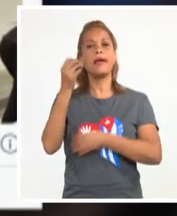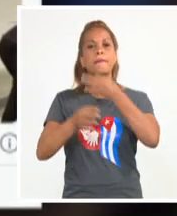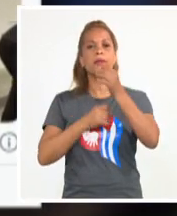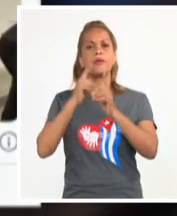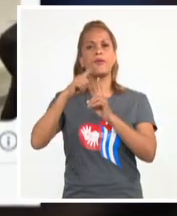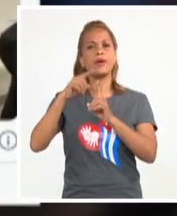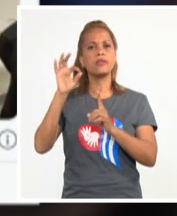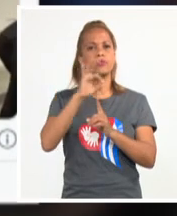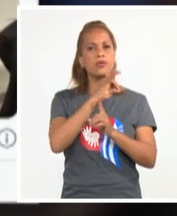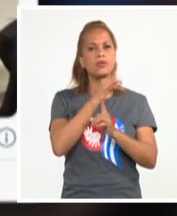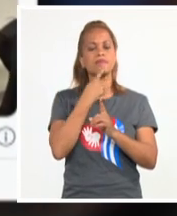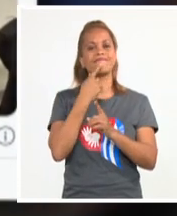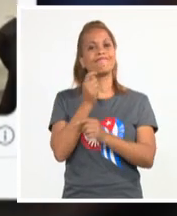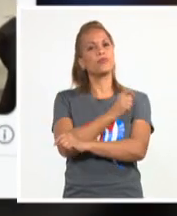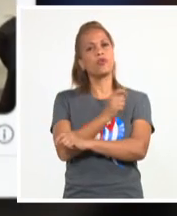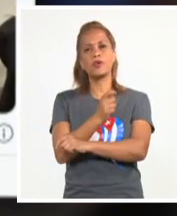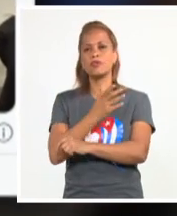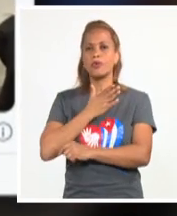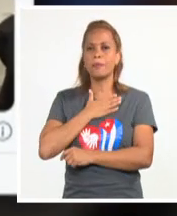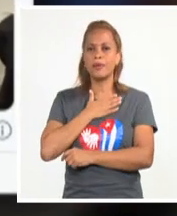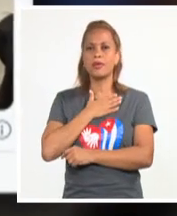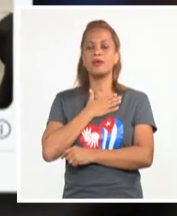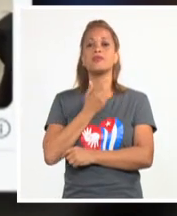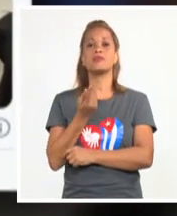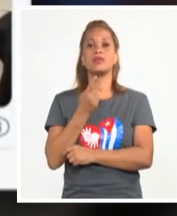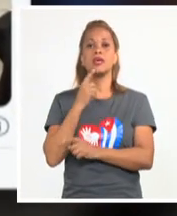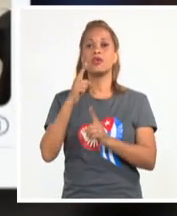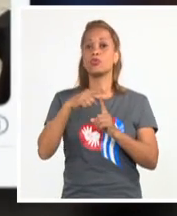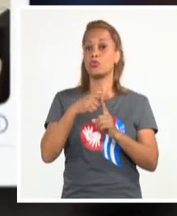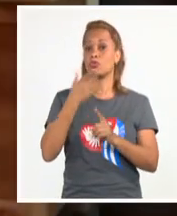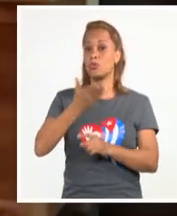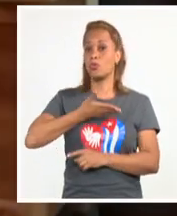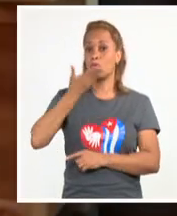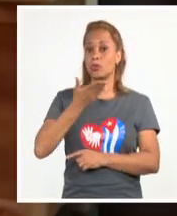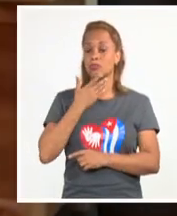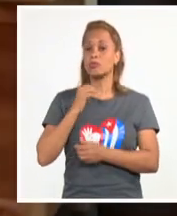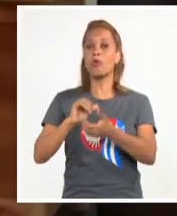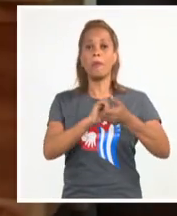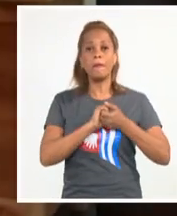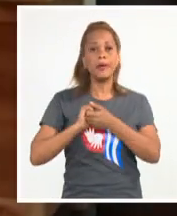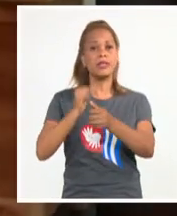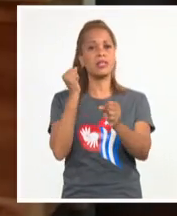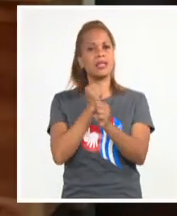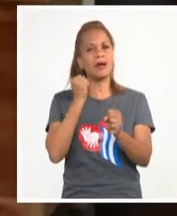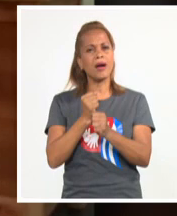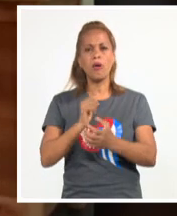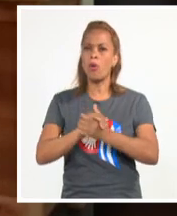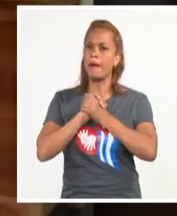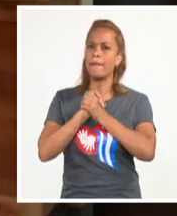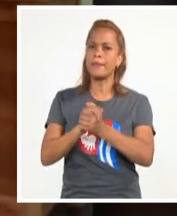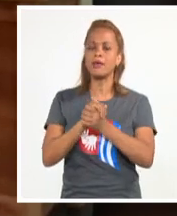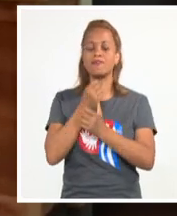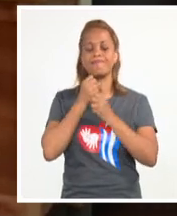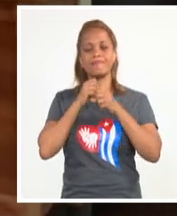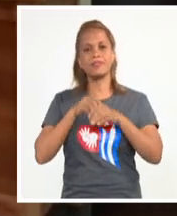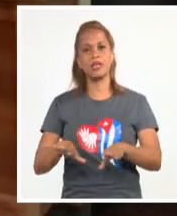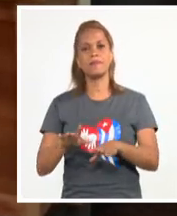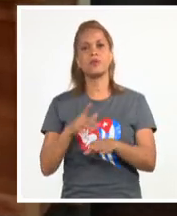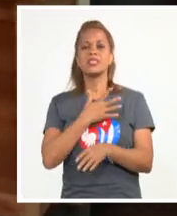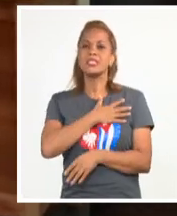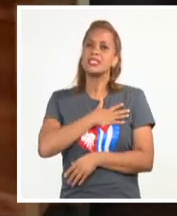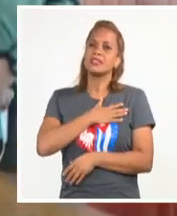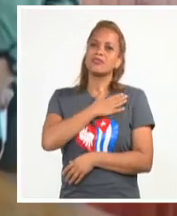Twitter: "Mi profesor, mi rector, mi tutor, mi compañero de trabajo, mi amigo, mi ejemplo. Nos deja un gran